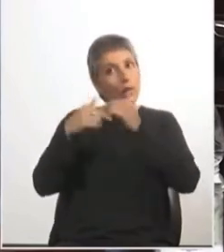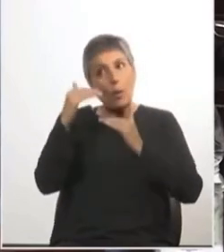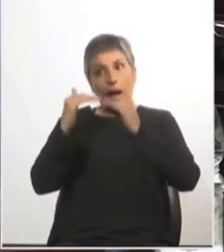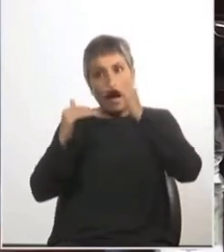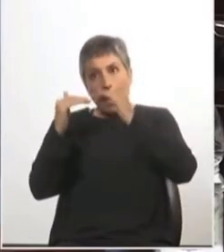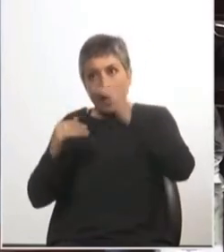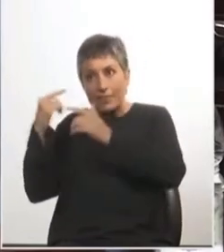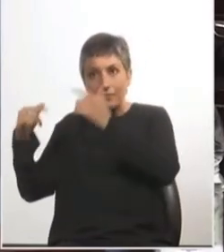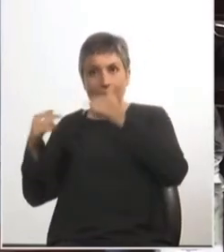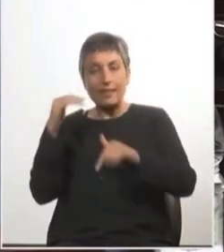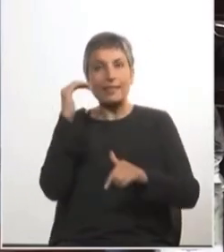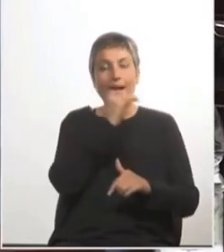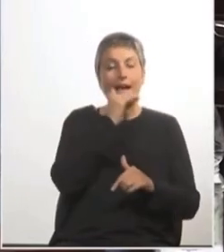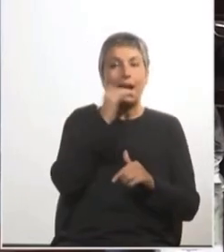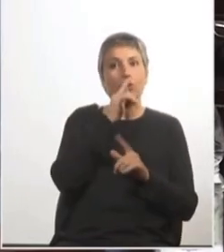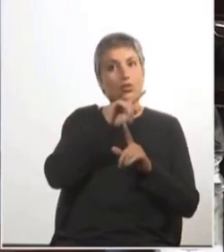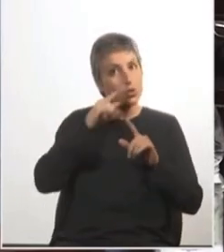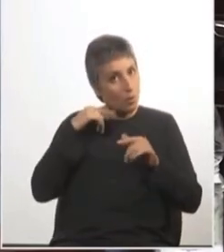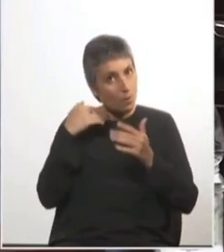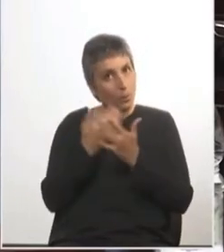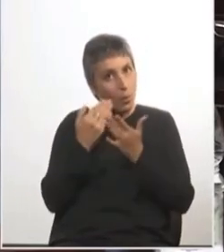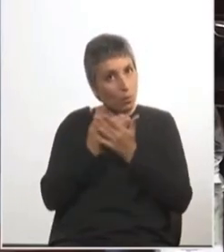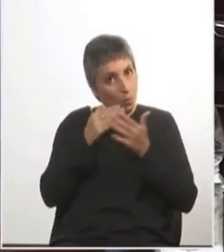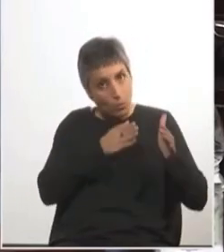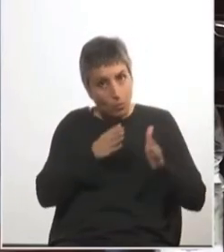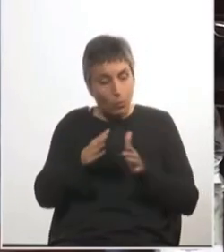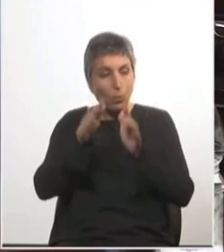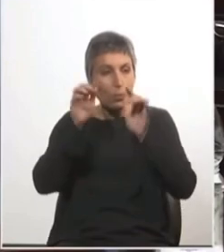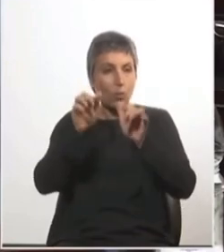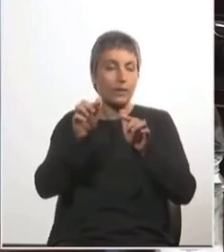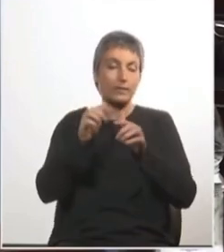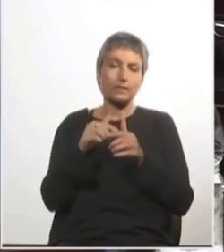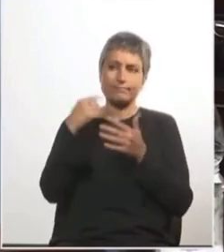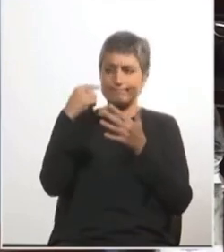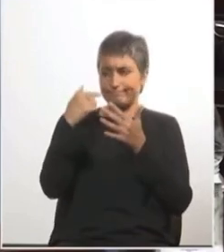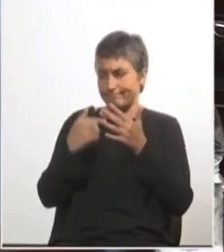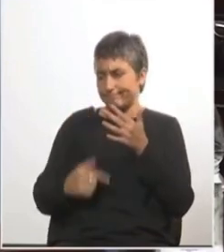hacíamos propuestas en esa dirección, etcétera.